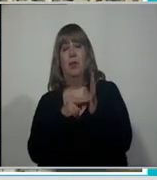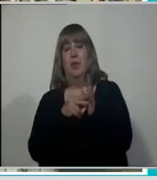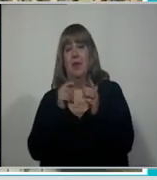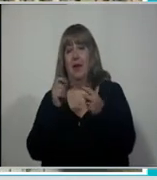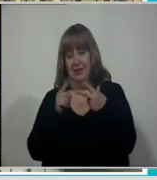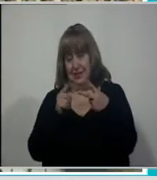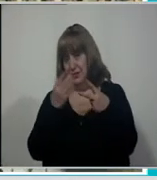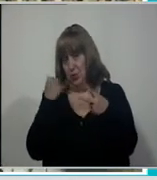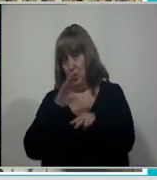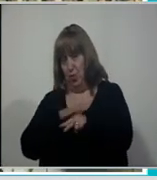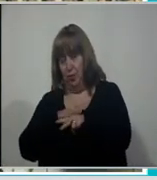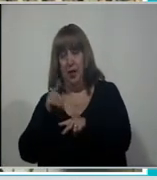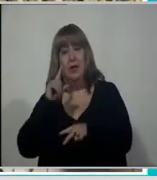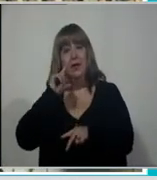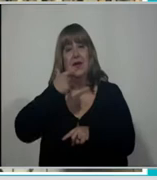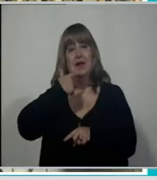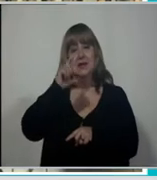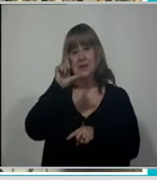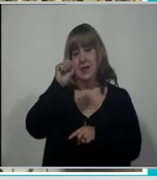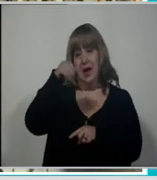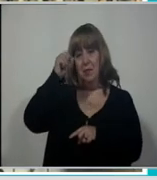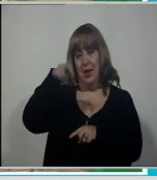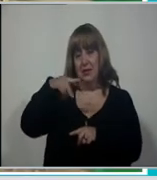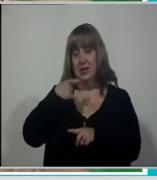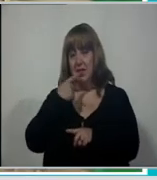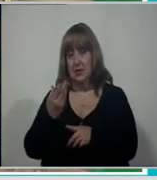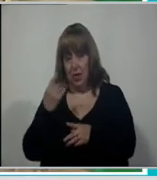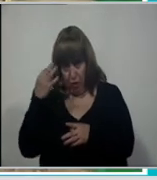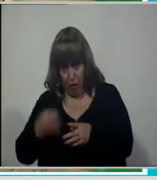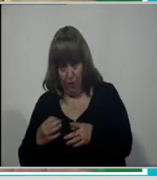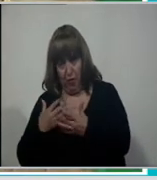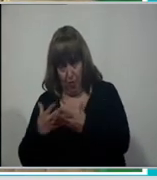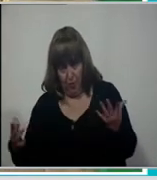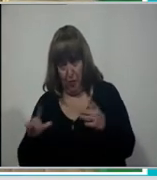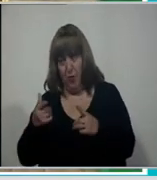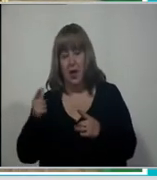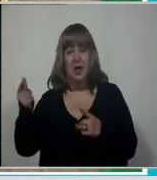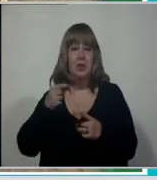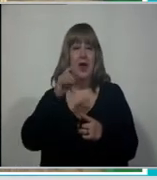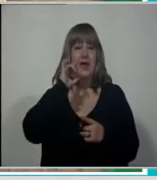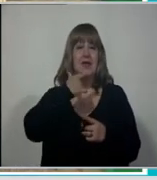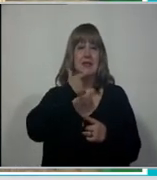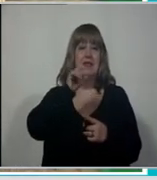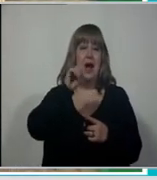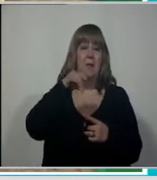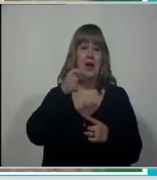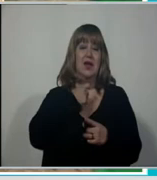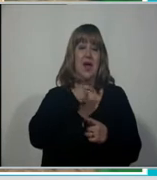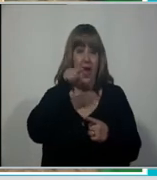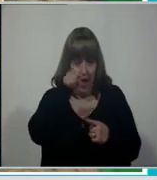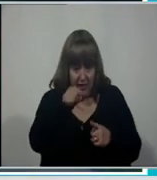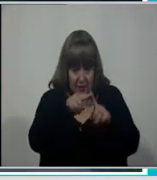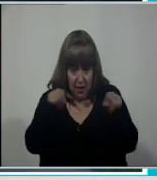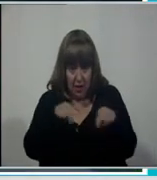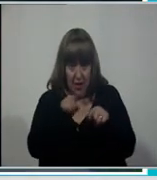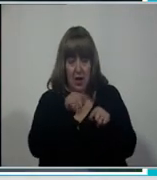eso es que el camión no está conforme entonces se destinan los fondos en vez de hacerlo en el lugar y quería el icam en sesión otro lugar es el del